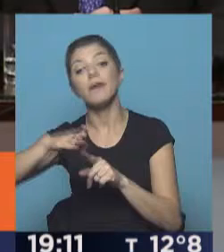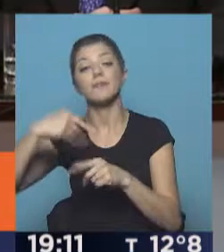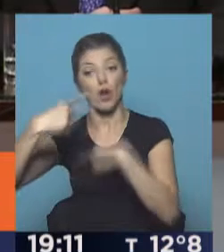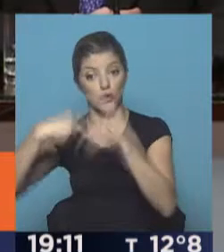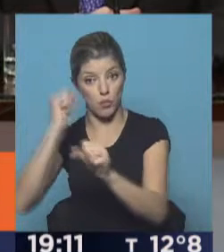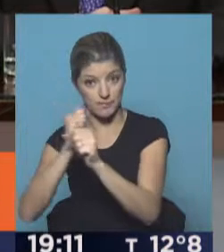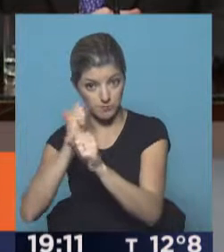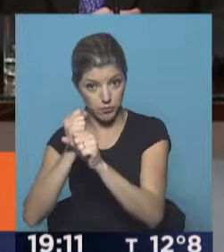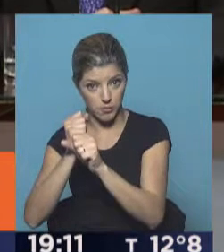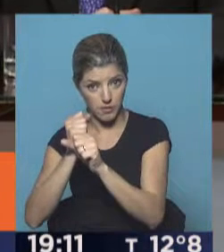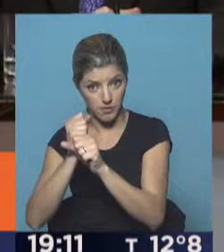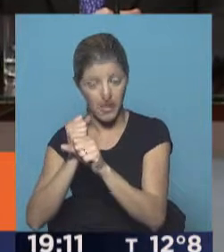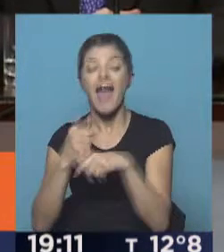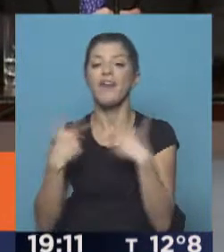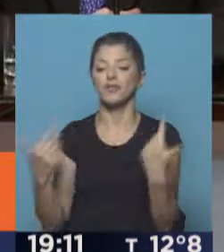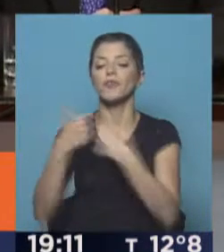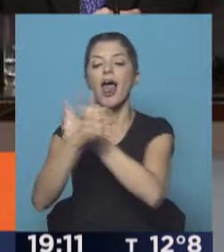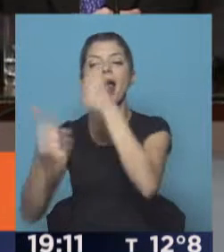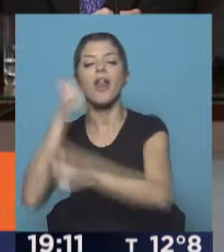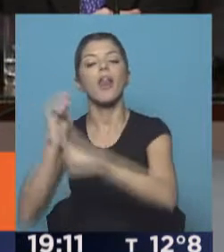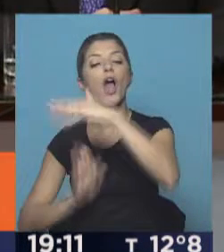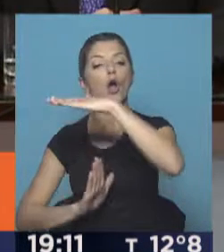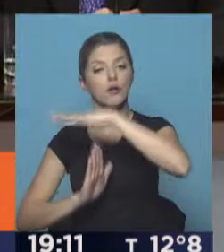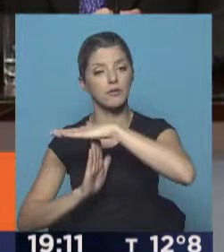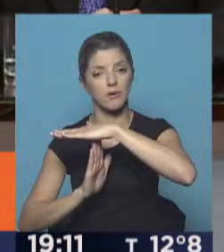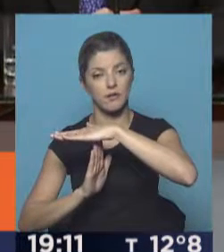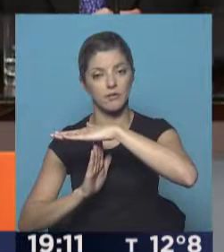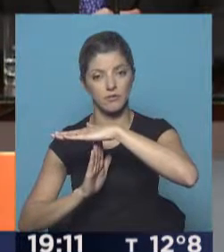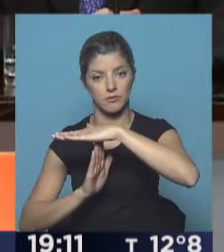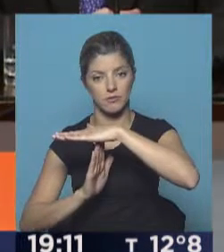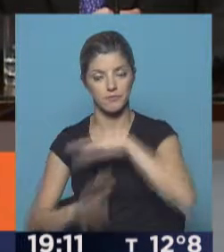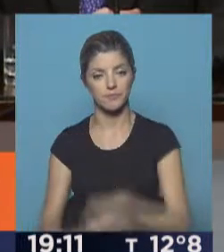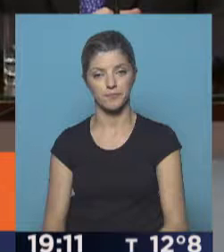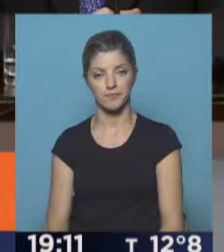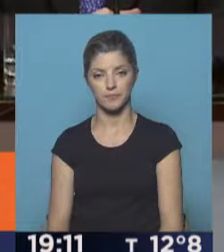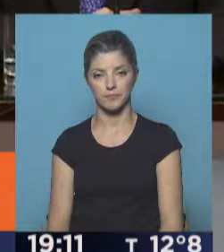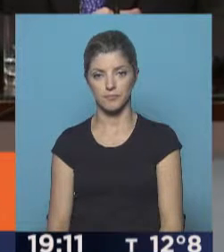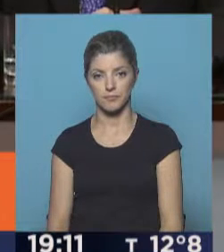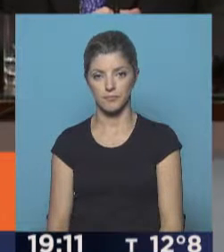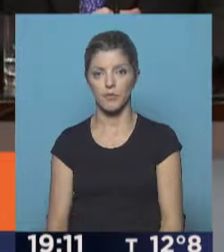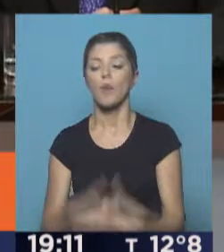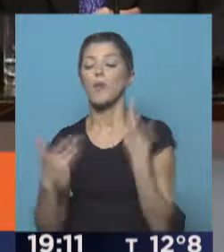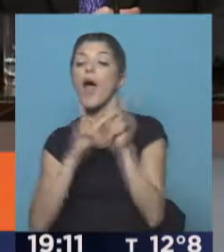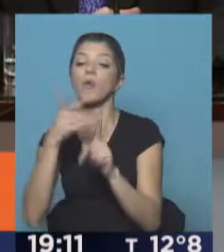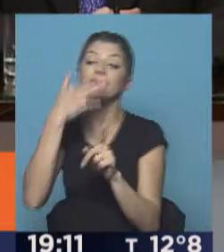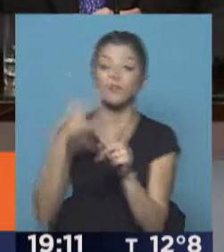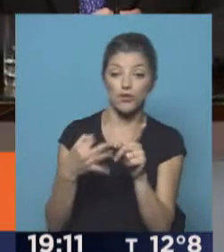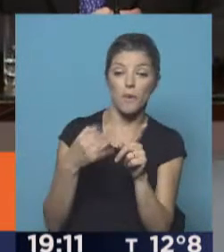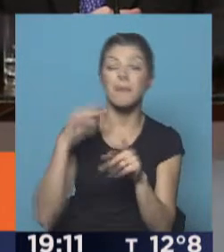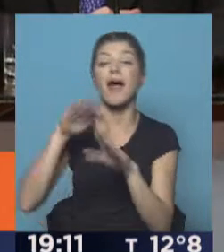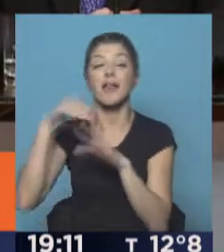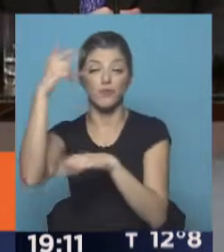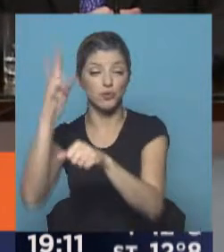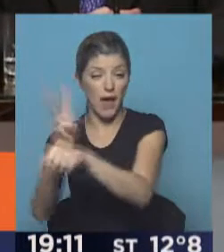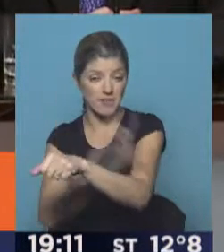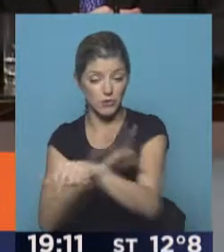ir llegando, pueda generar algunos criterios que clarifiquen y que en el futuro eviten situaciones como